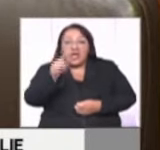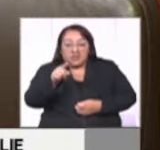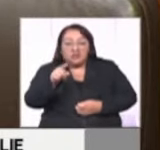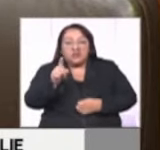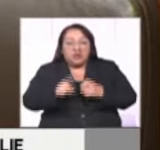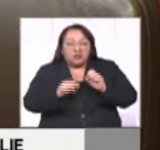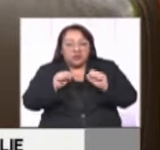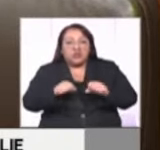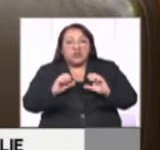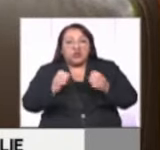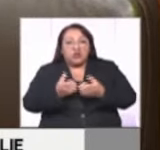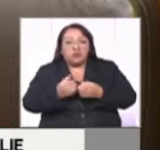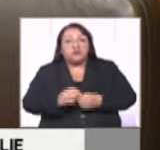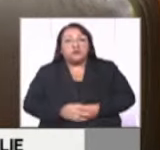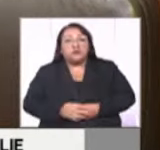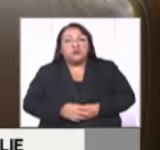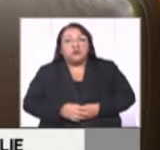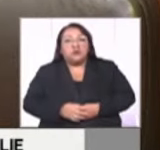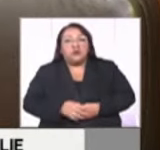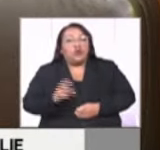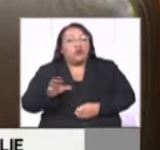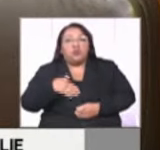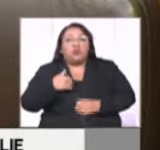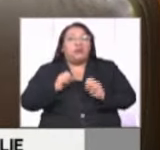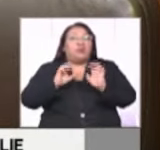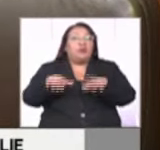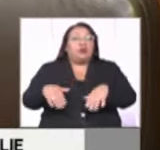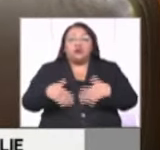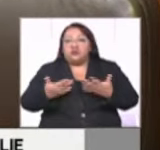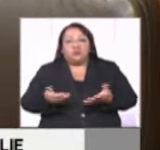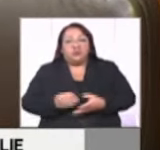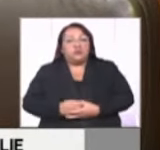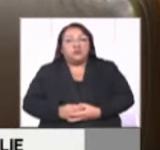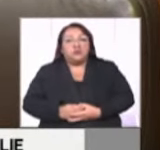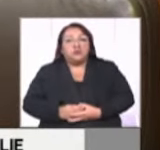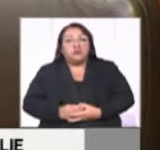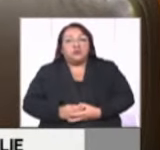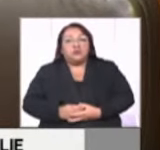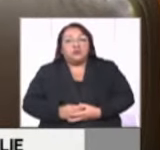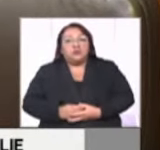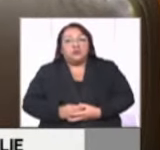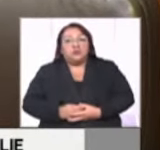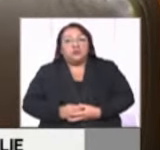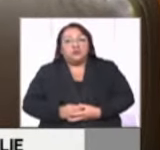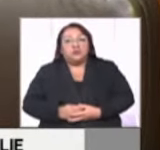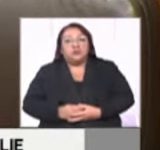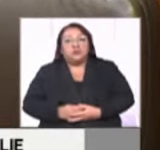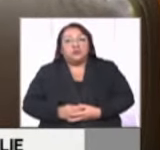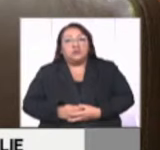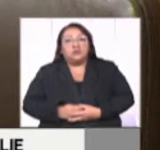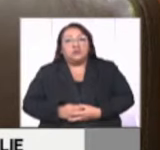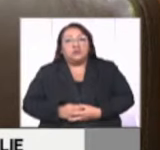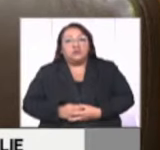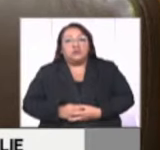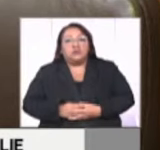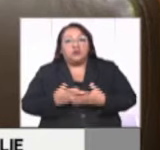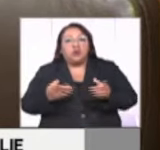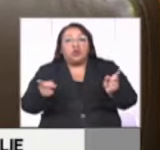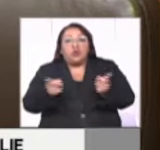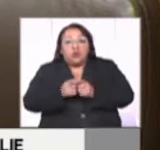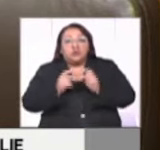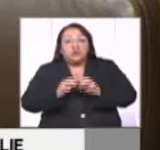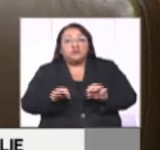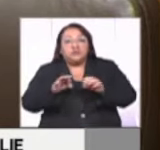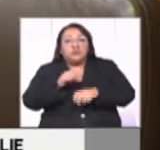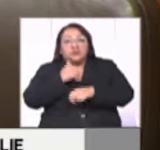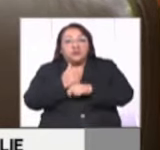algo que el Congreso de la República no puede pretender relativizar, porque estamos hablando de hechos concretos que además han sido validados por autoridades